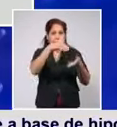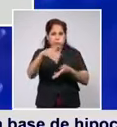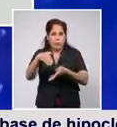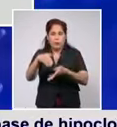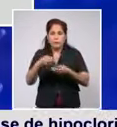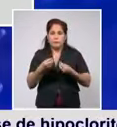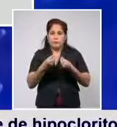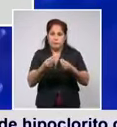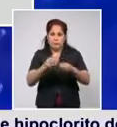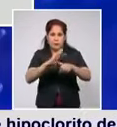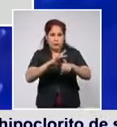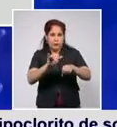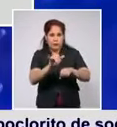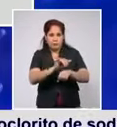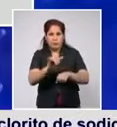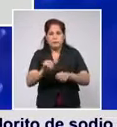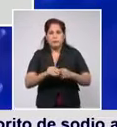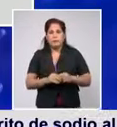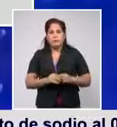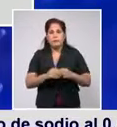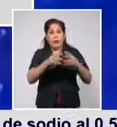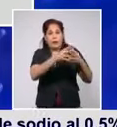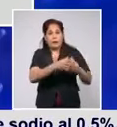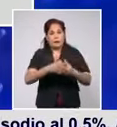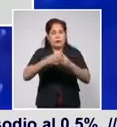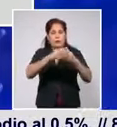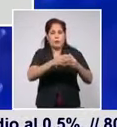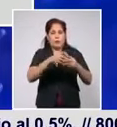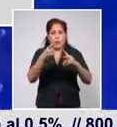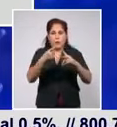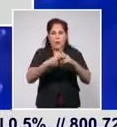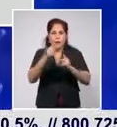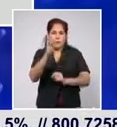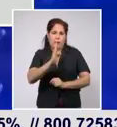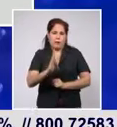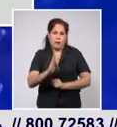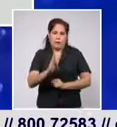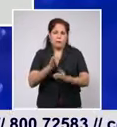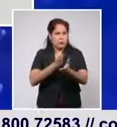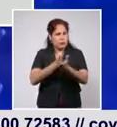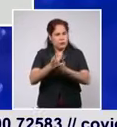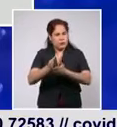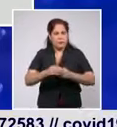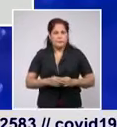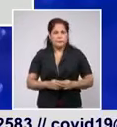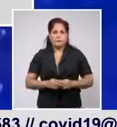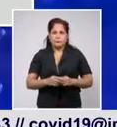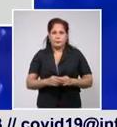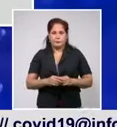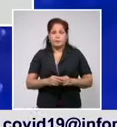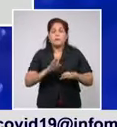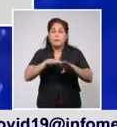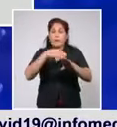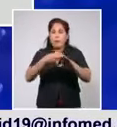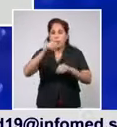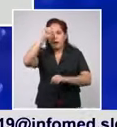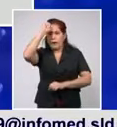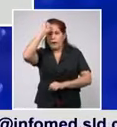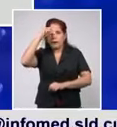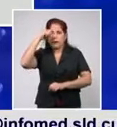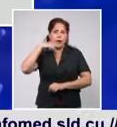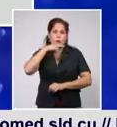aportado. Ahí sí Estados Unidos y Brasil pues se mantienen a la cabeza. Le sigue India, Rusia y Reino